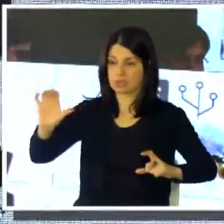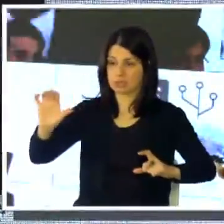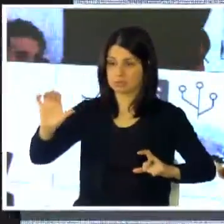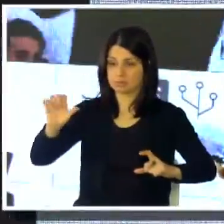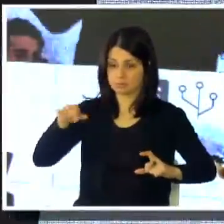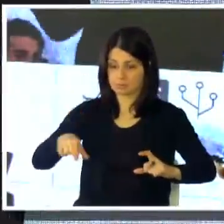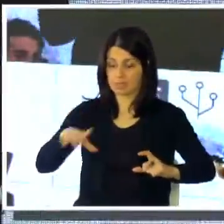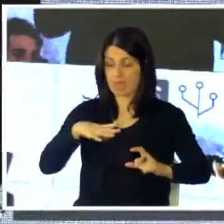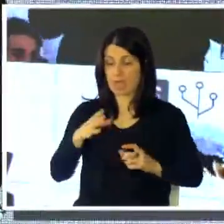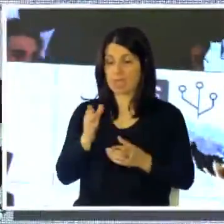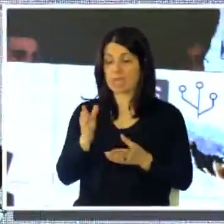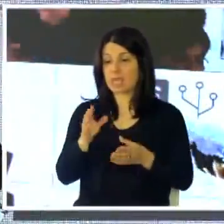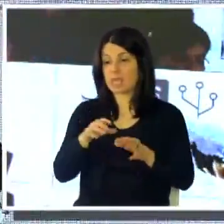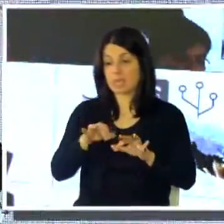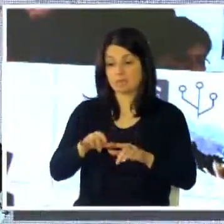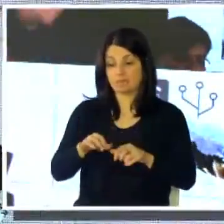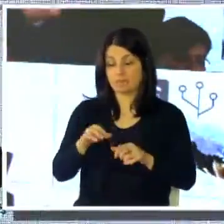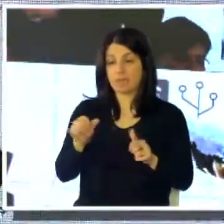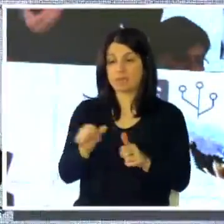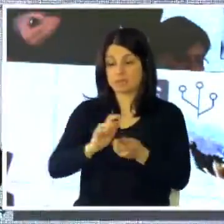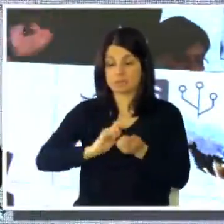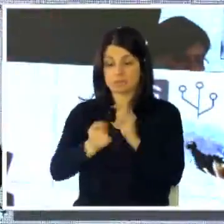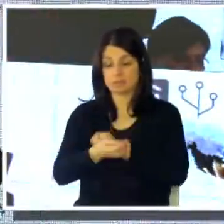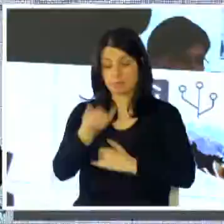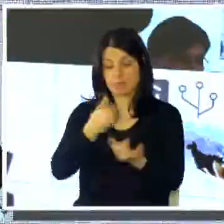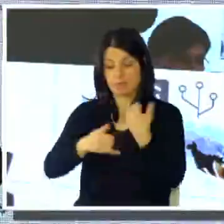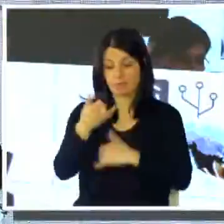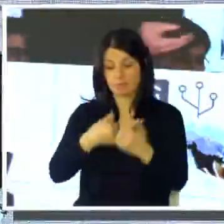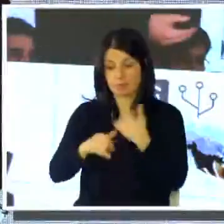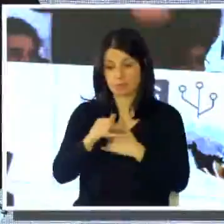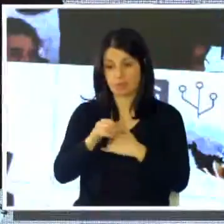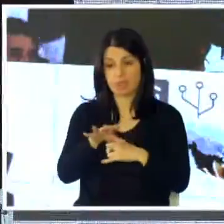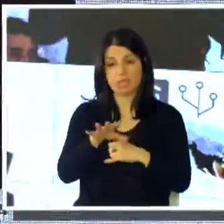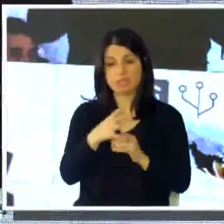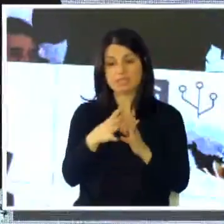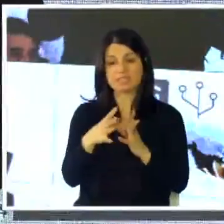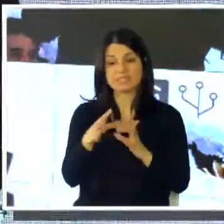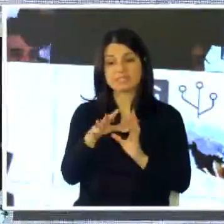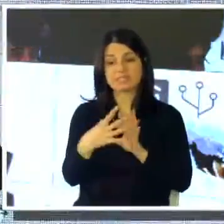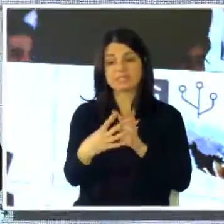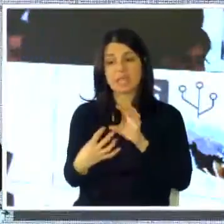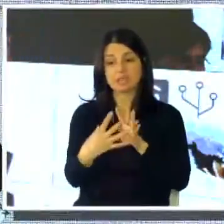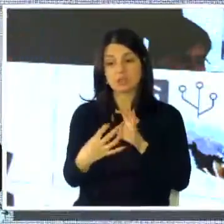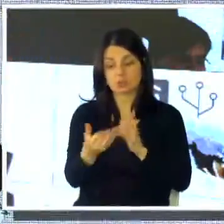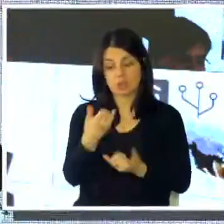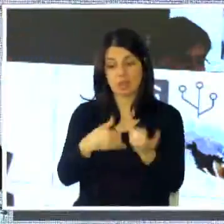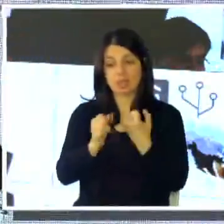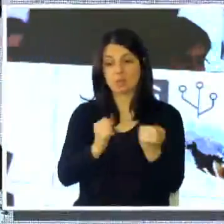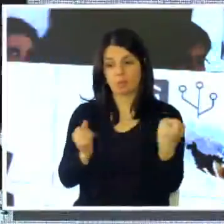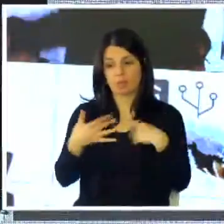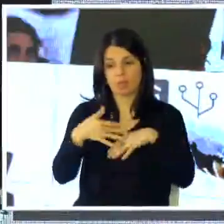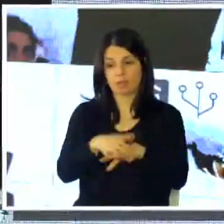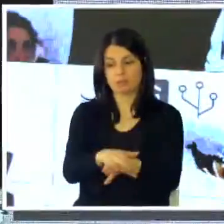hay agentes que convierten la información de sensores en datos integrables a la